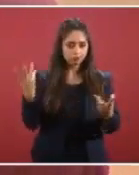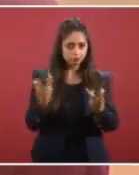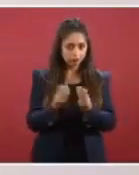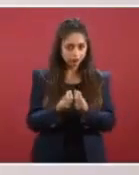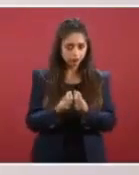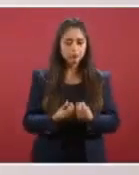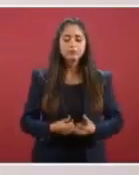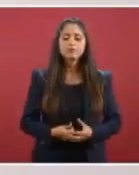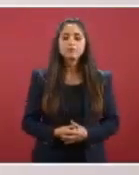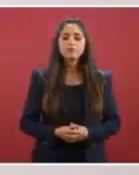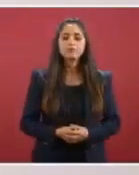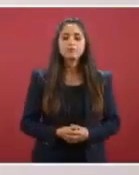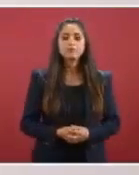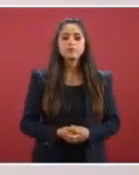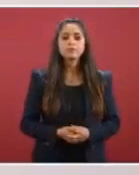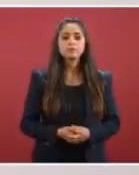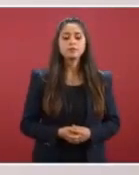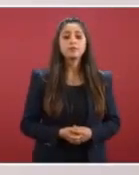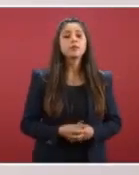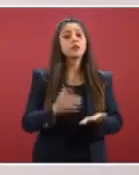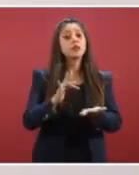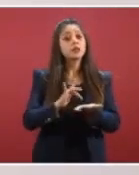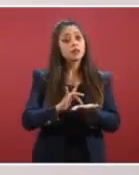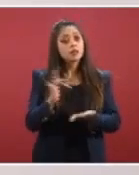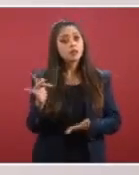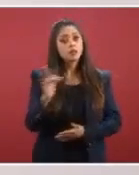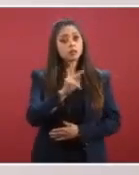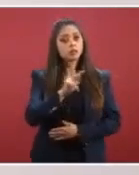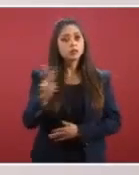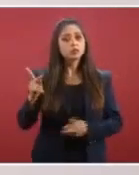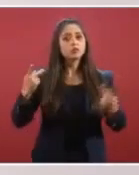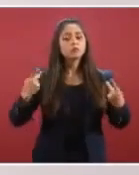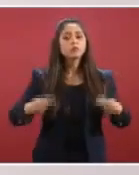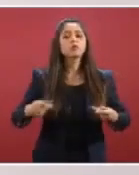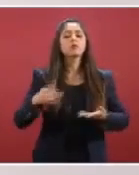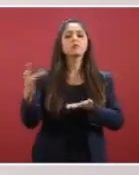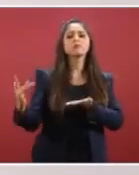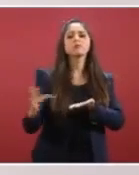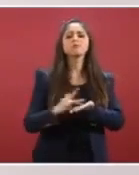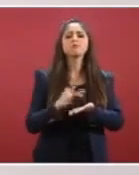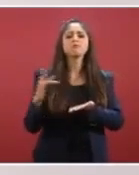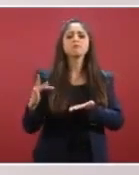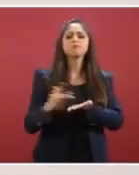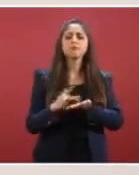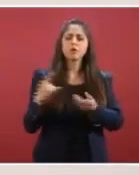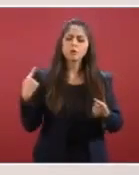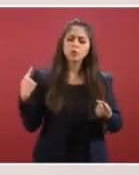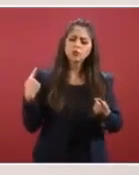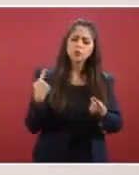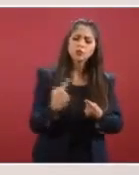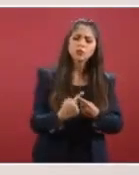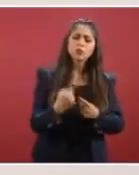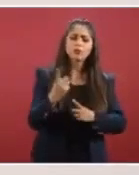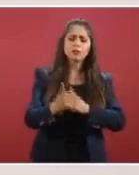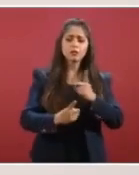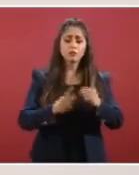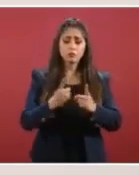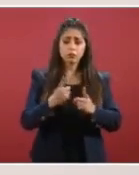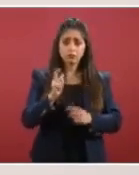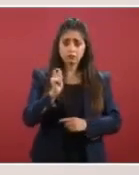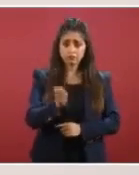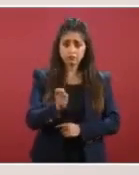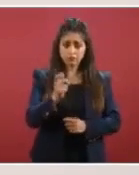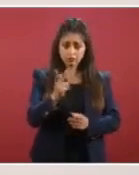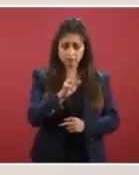agradecer a todos aquellos que me han estado apoyando y que han sido parte de este camino. Este reconocimiento no es solo